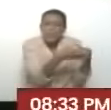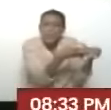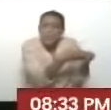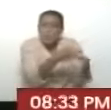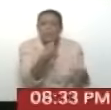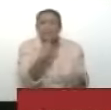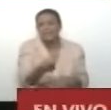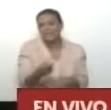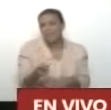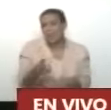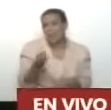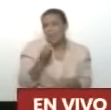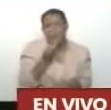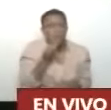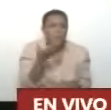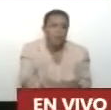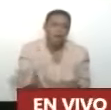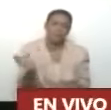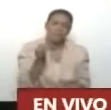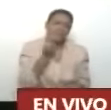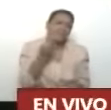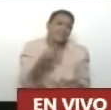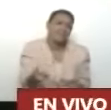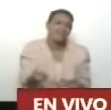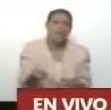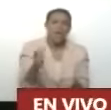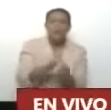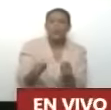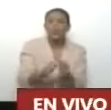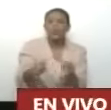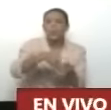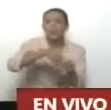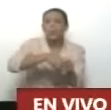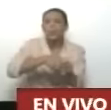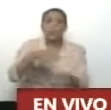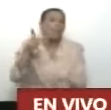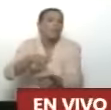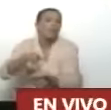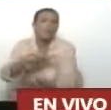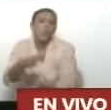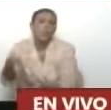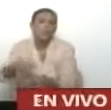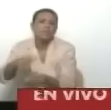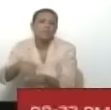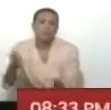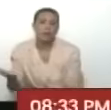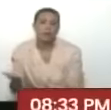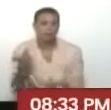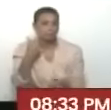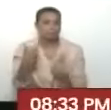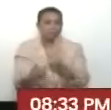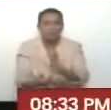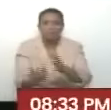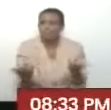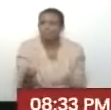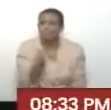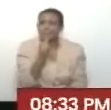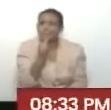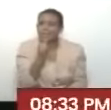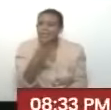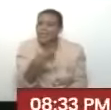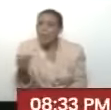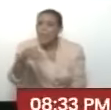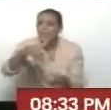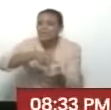diciendo, que hay que contar también los votos de los que no participaron. Yo no sé en qué democracia del mundo pasa eso,